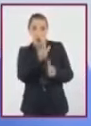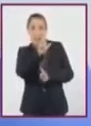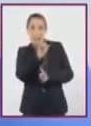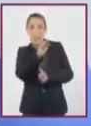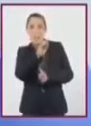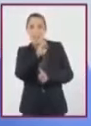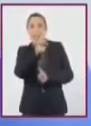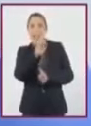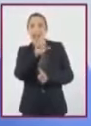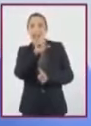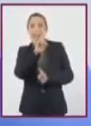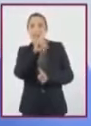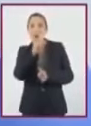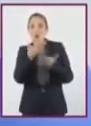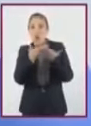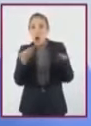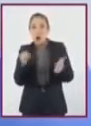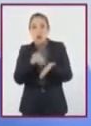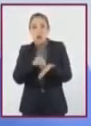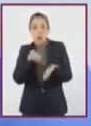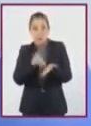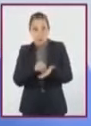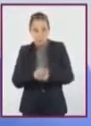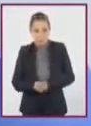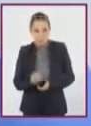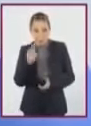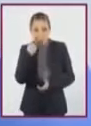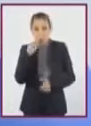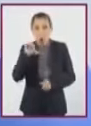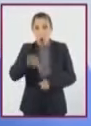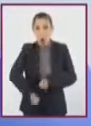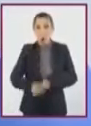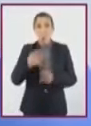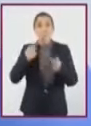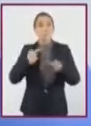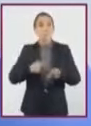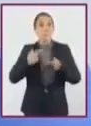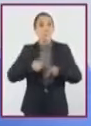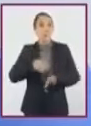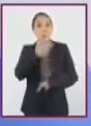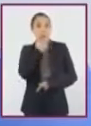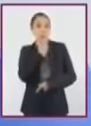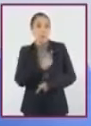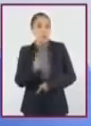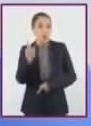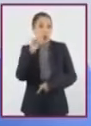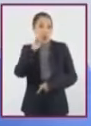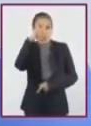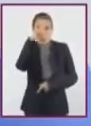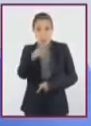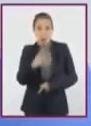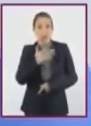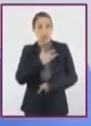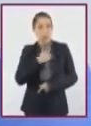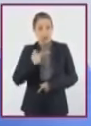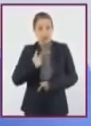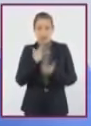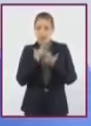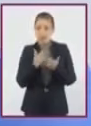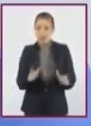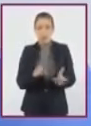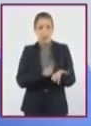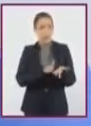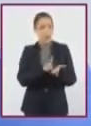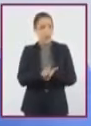cómo están presentes en la actualidad. Por ejemplo, hoy las mexicanas y los mexicanos ejercemos nuestro